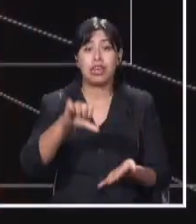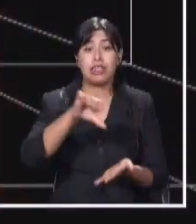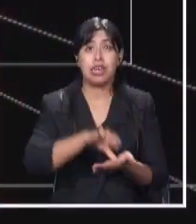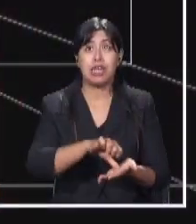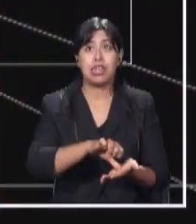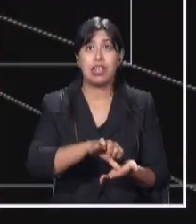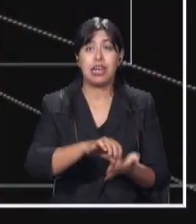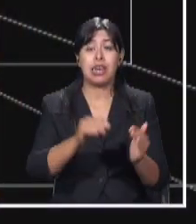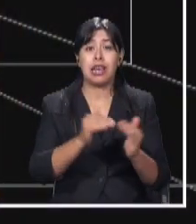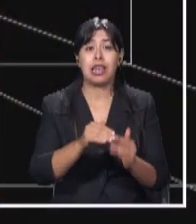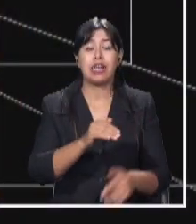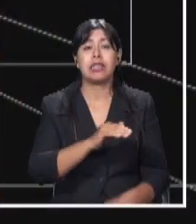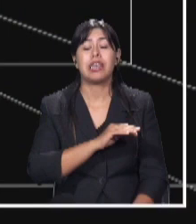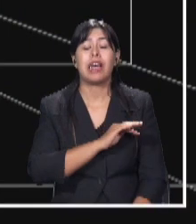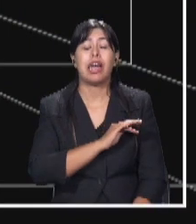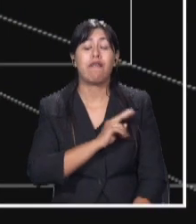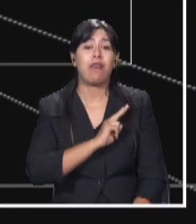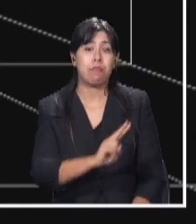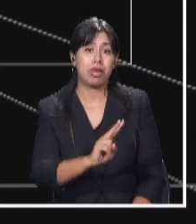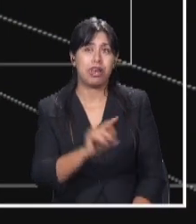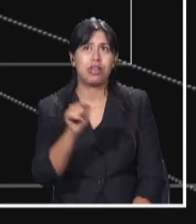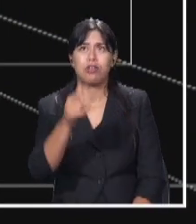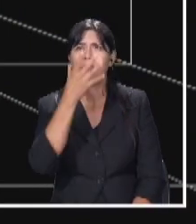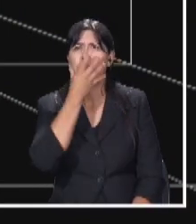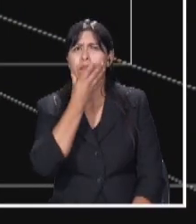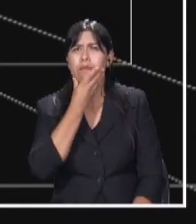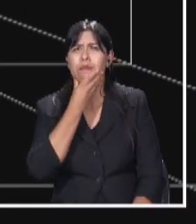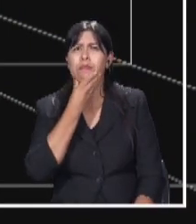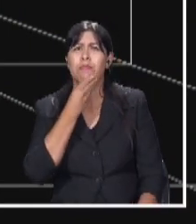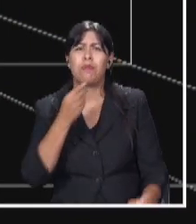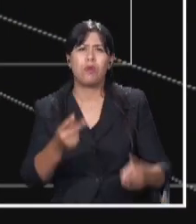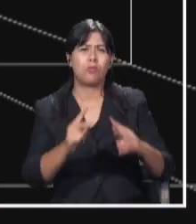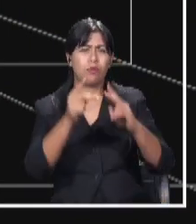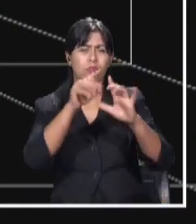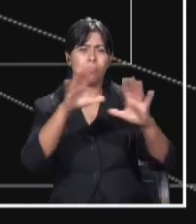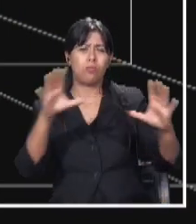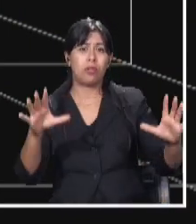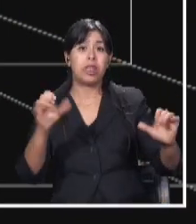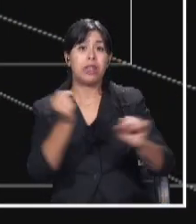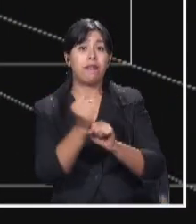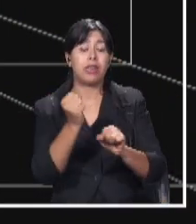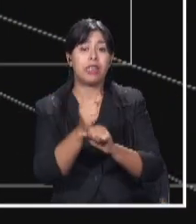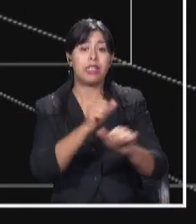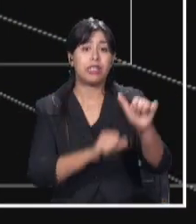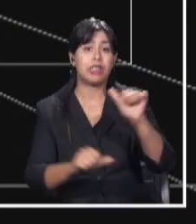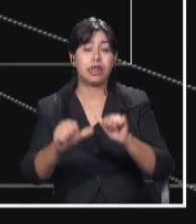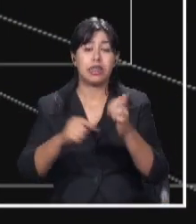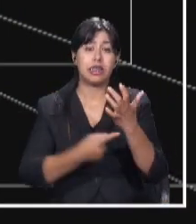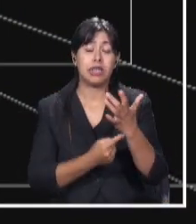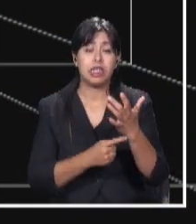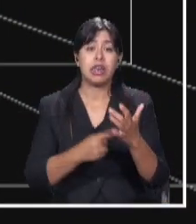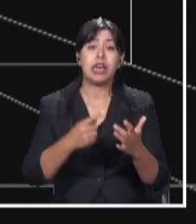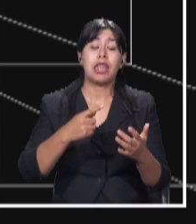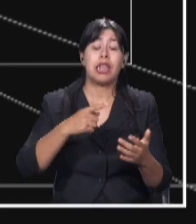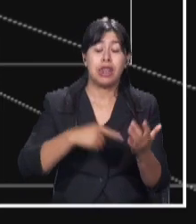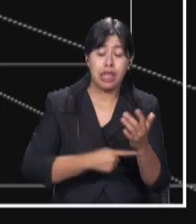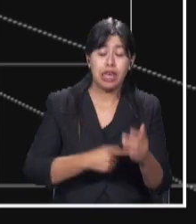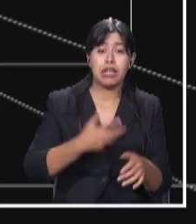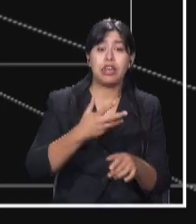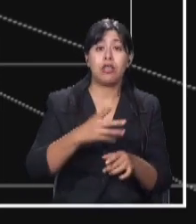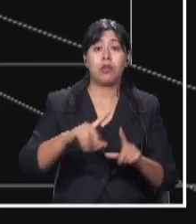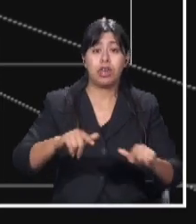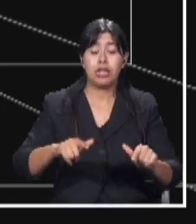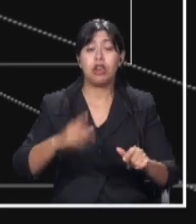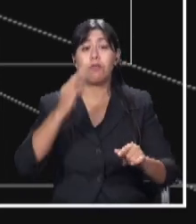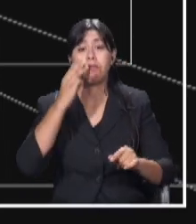edificio maravilloso donde principalmente trabajamos en el área de la ciencia y la tecnología. Tenemos técnico universitario, ingeniero, magíster, doctores